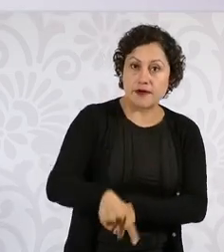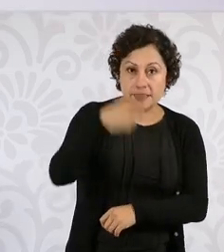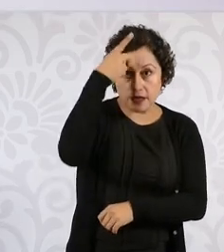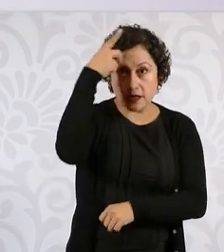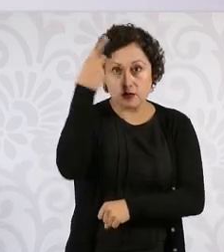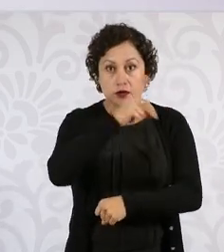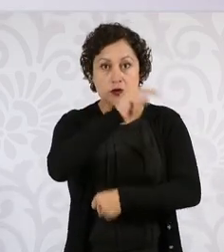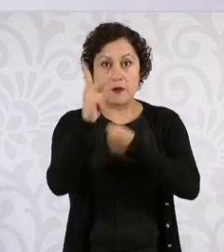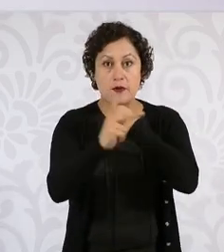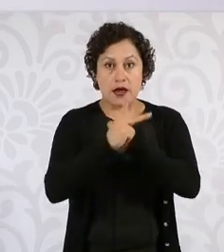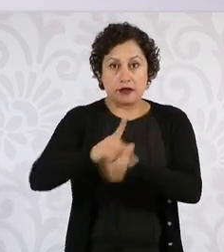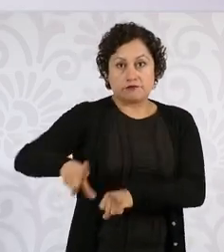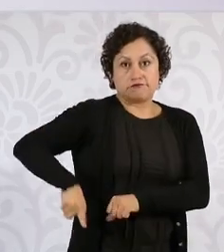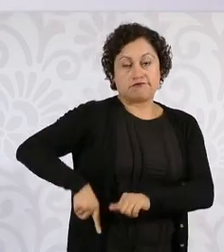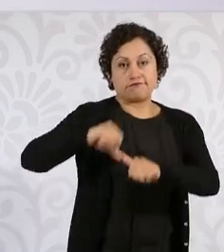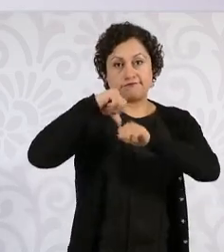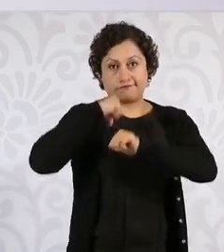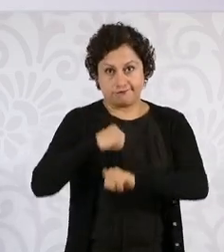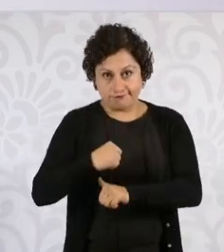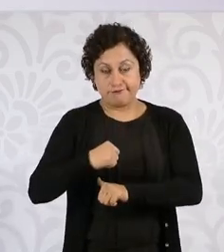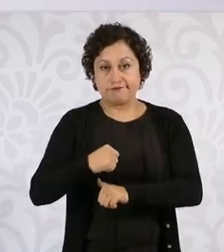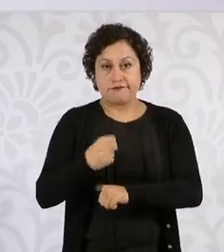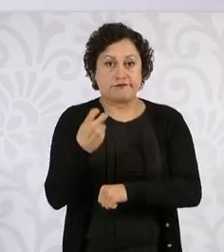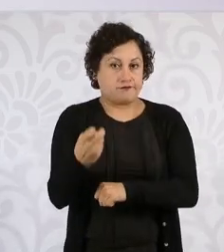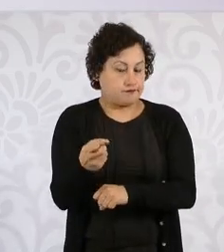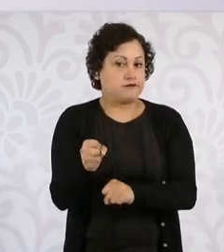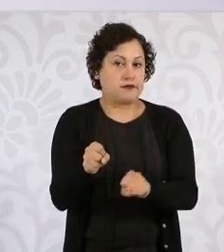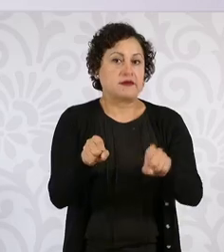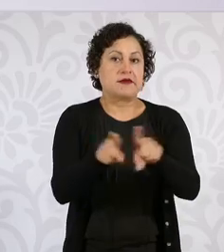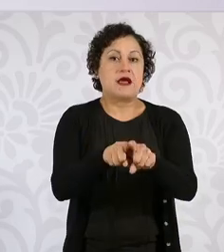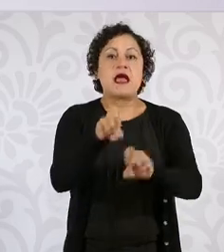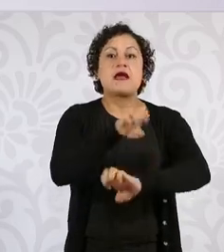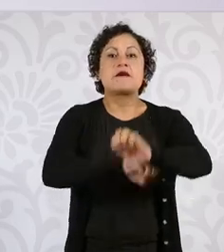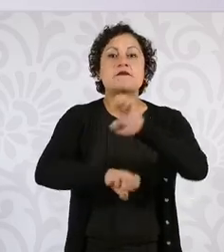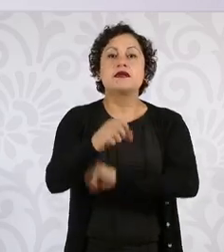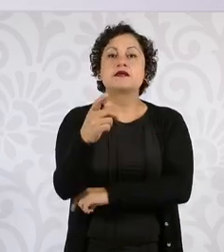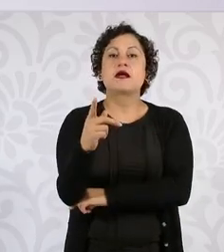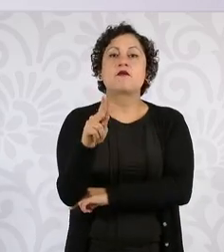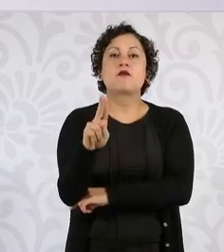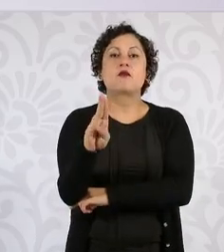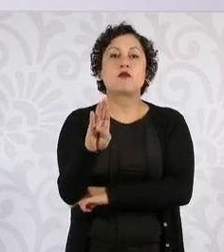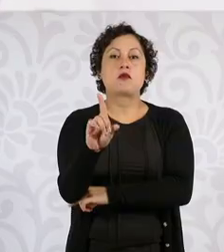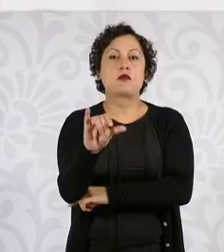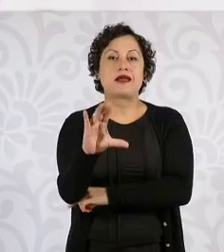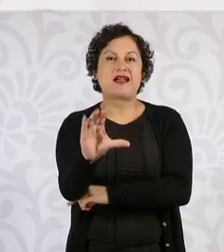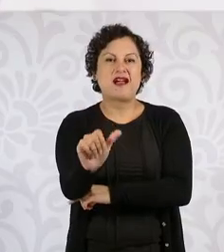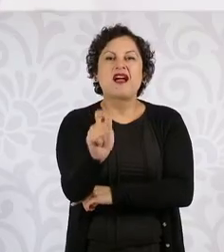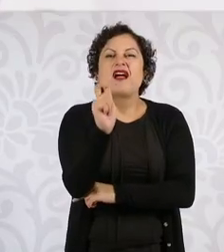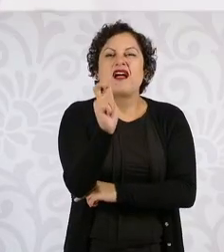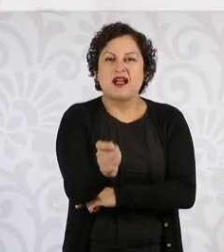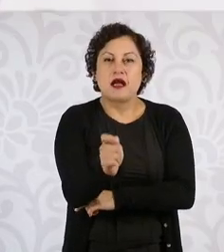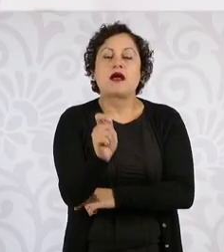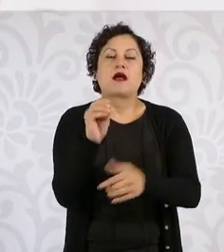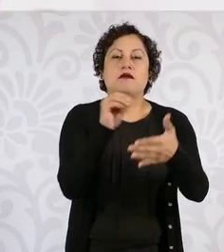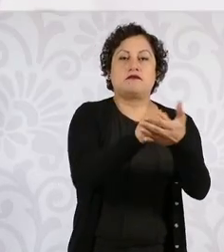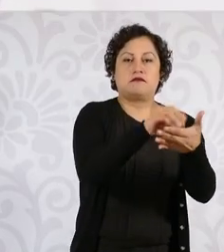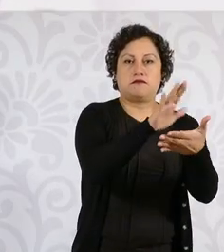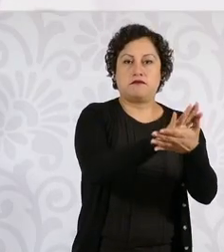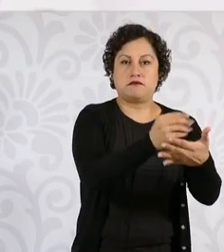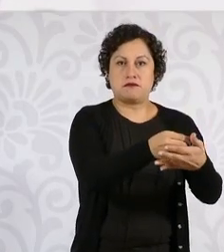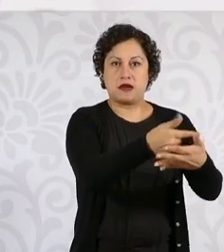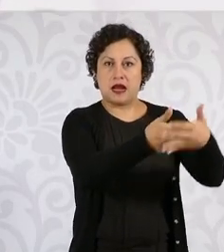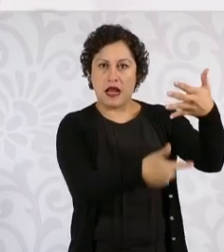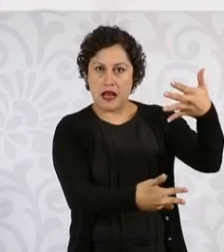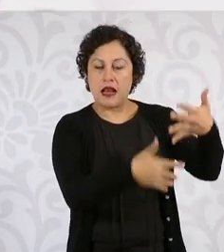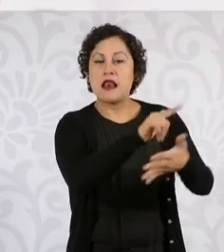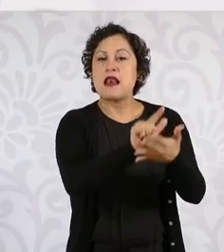público, empresa pública, ¿qué quiere decir eso? Pues se va a definir en la ley secundaria sus